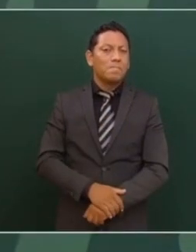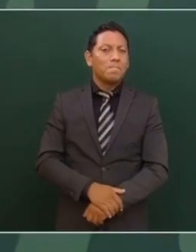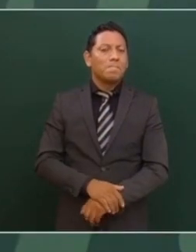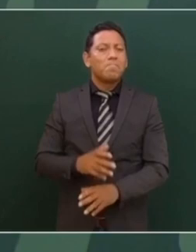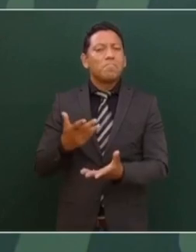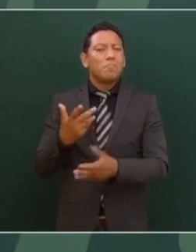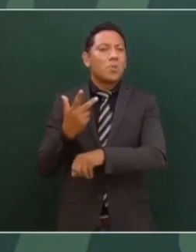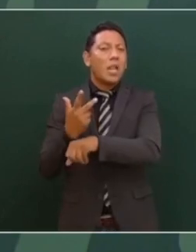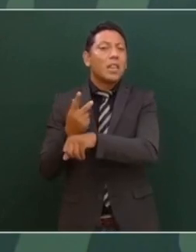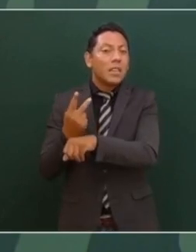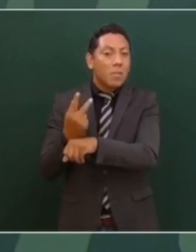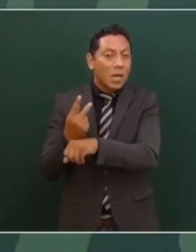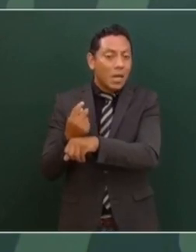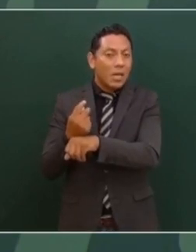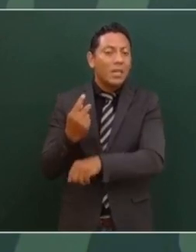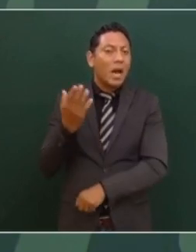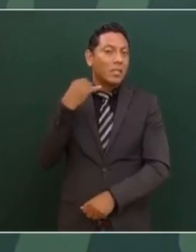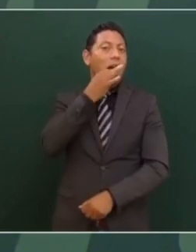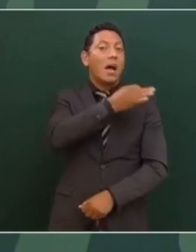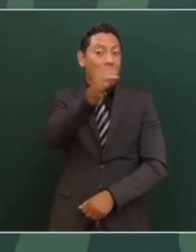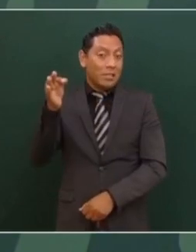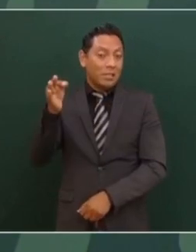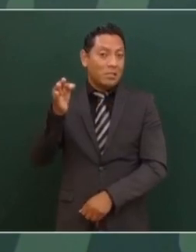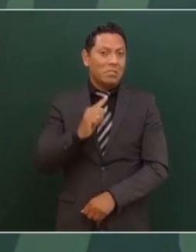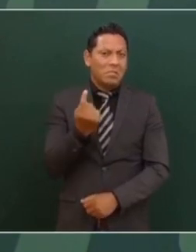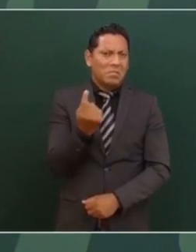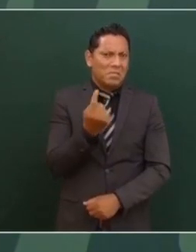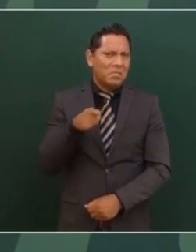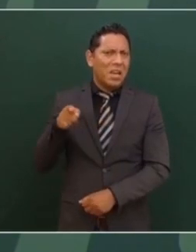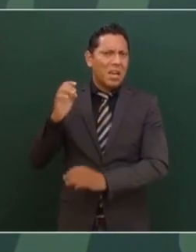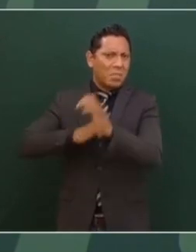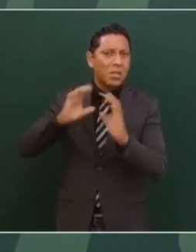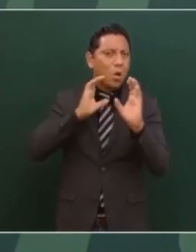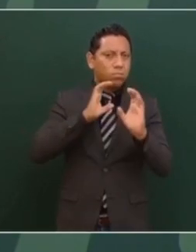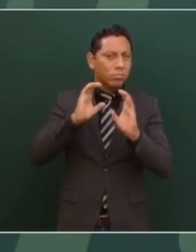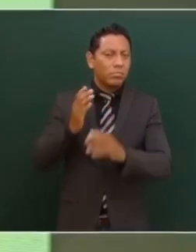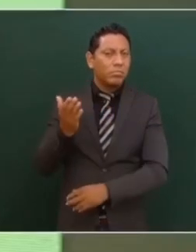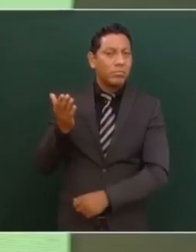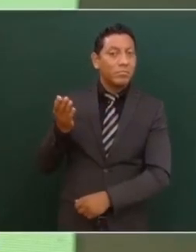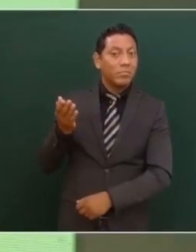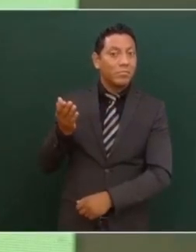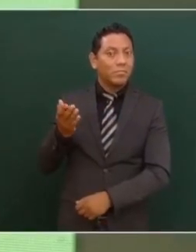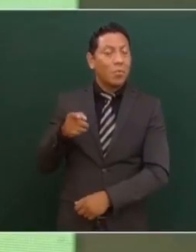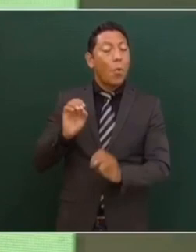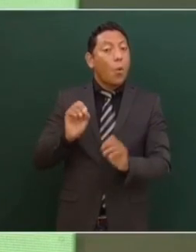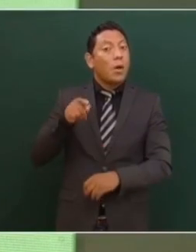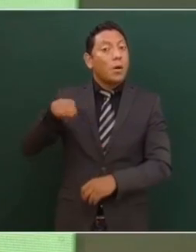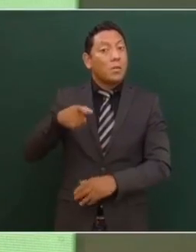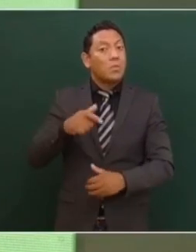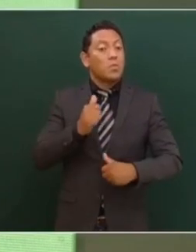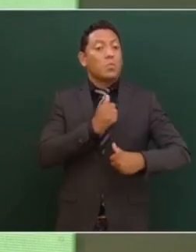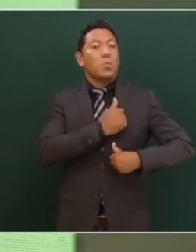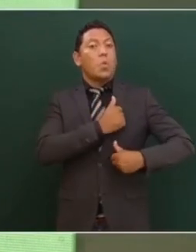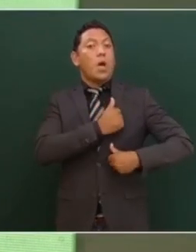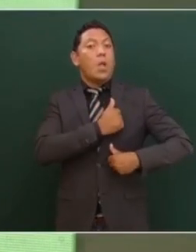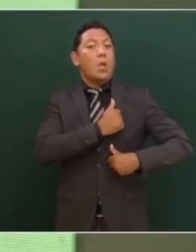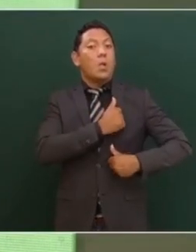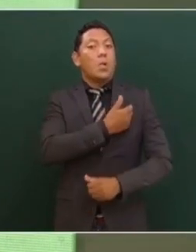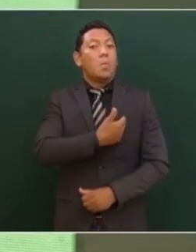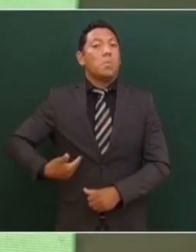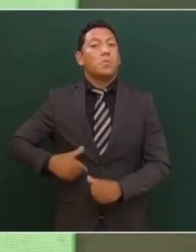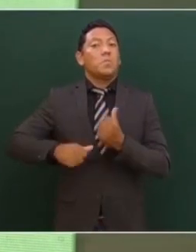de una televisora, llegó a decir que esa empresa de comunicación, o ellos eran soldados del presidente?